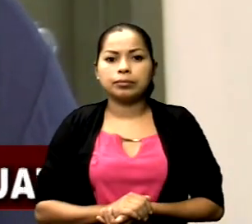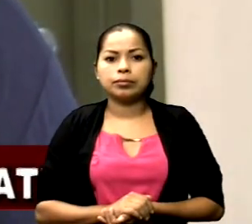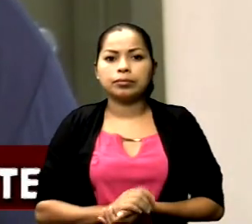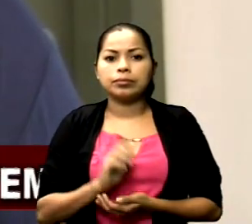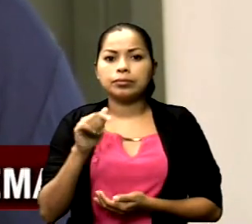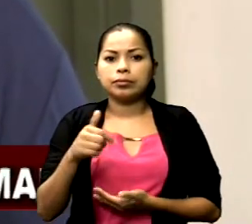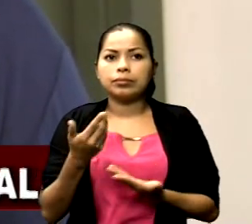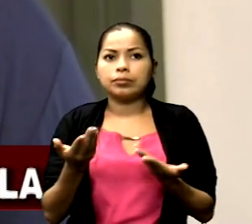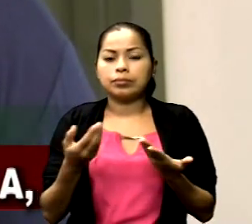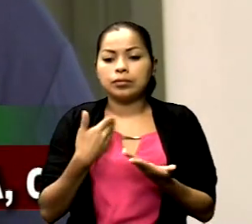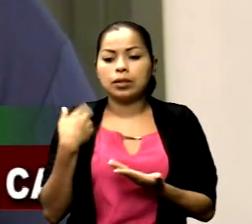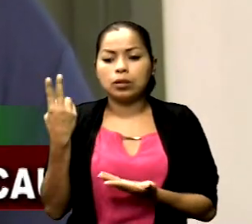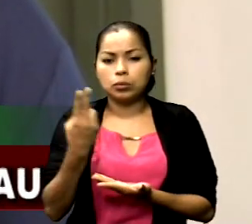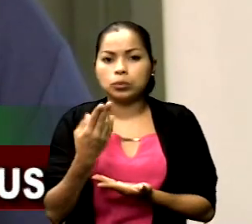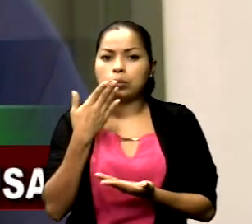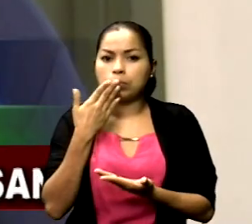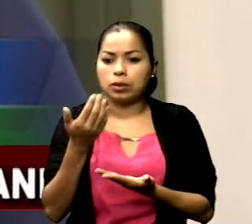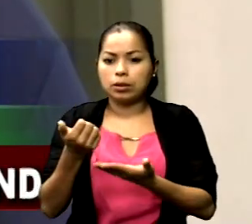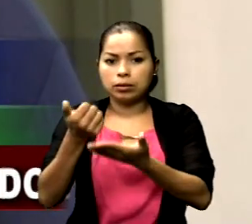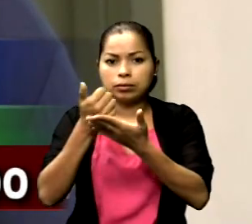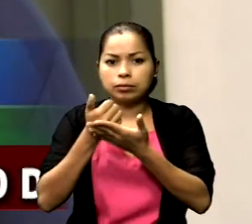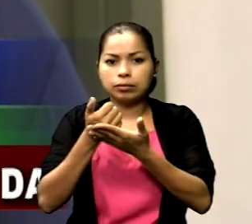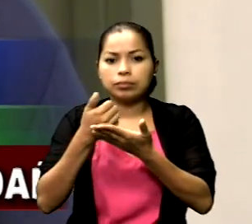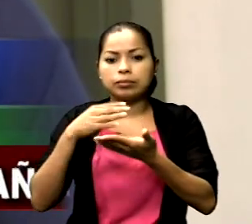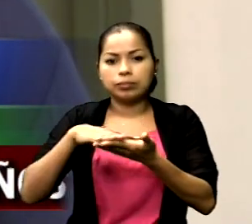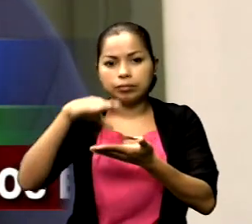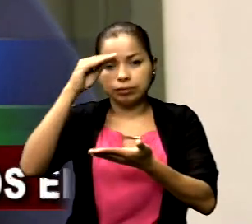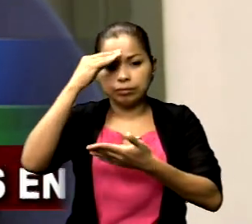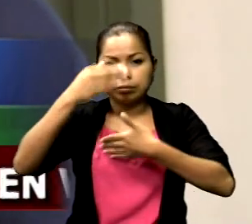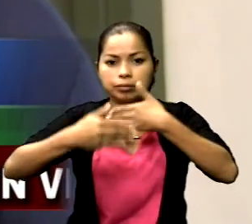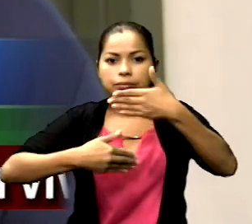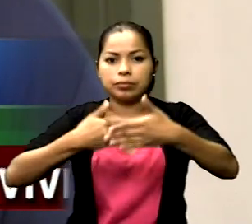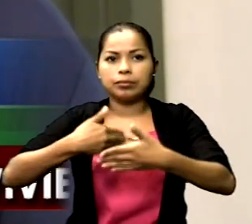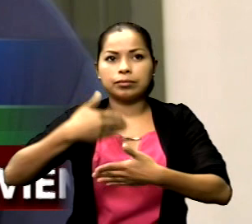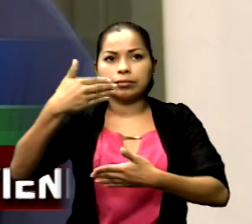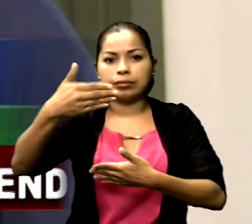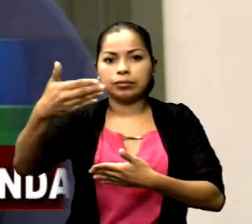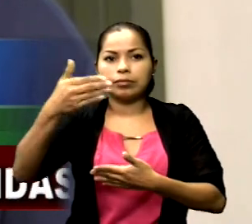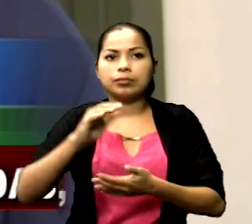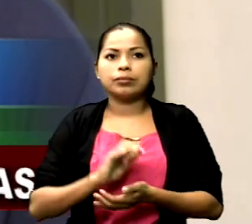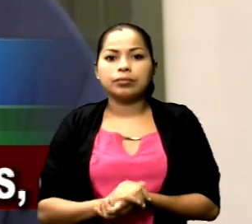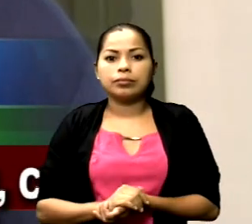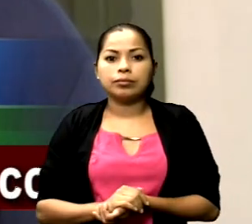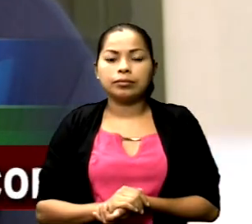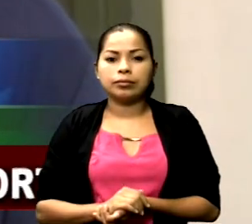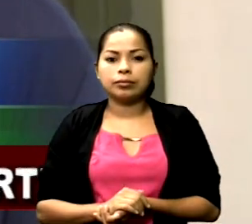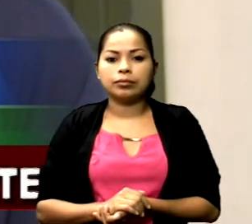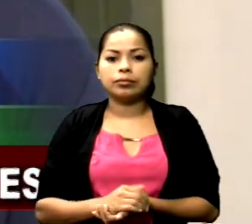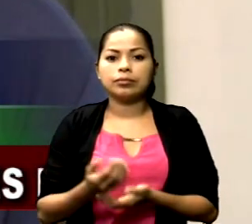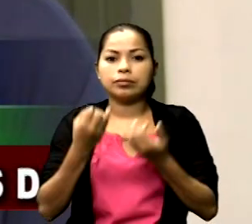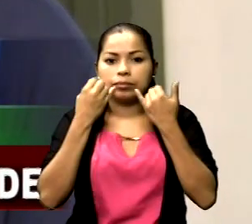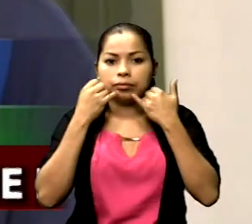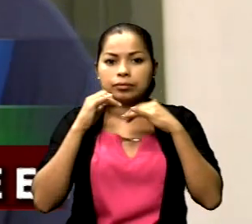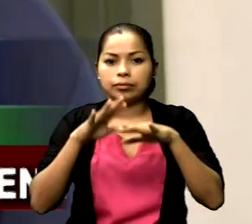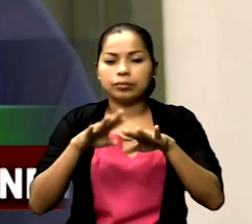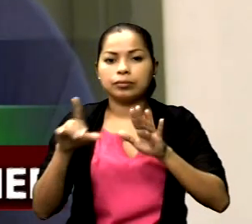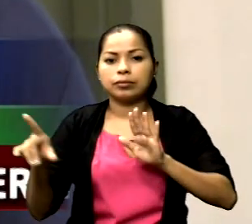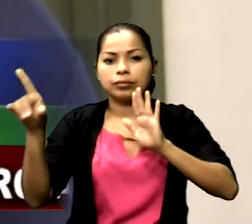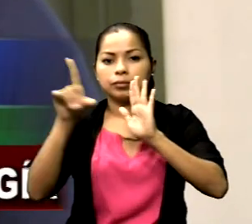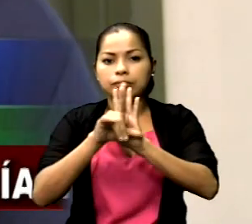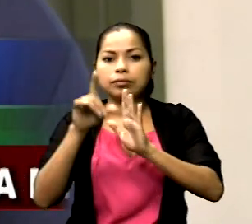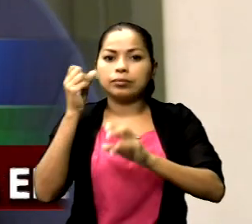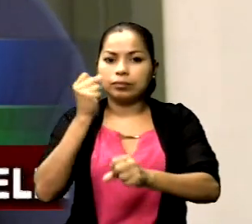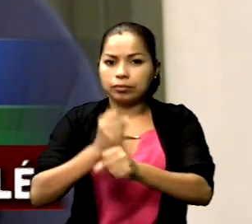nos sirve a todos para que nos vayamos preparando para las próximas dictámenes, pues, y hacer un